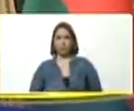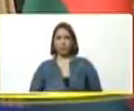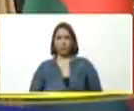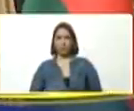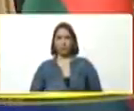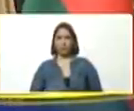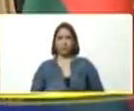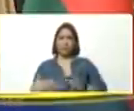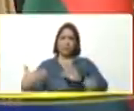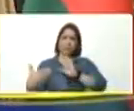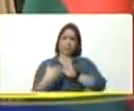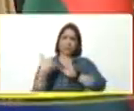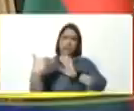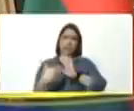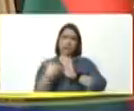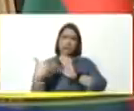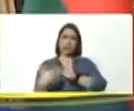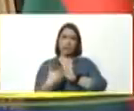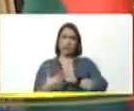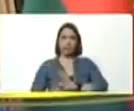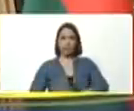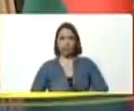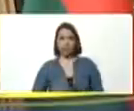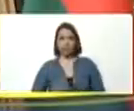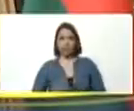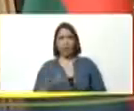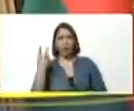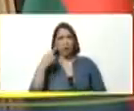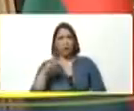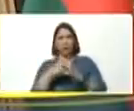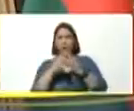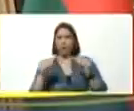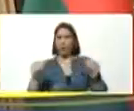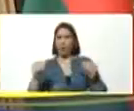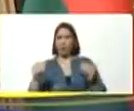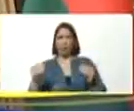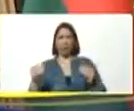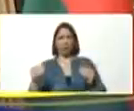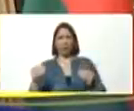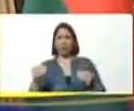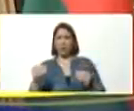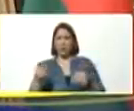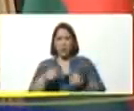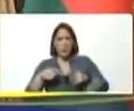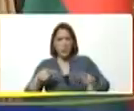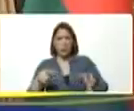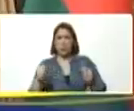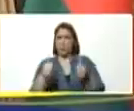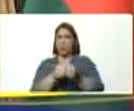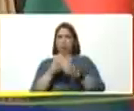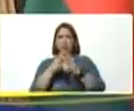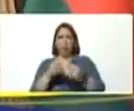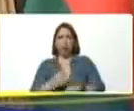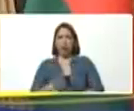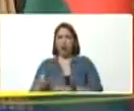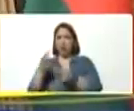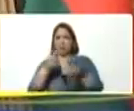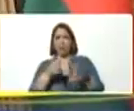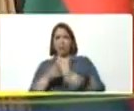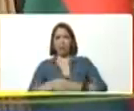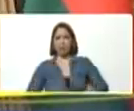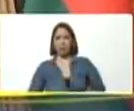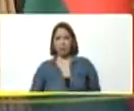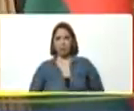Nos han atacado por todos los flancos, con todas las armas.